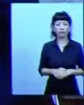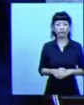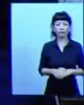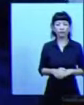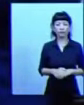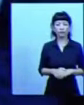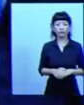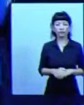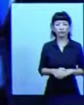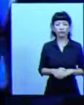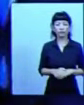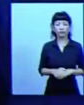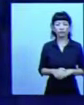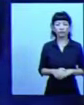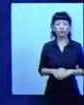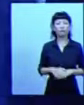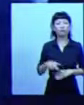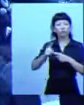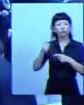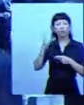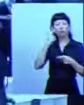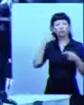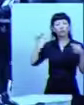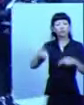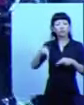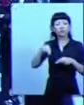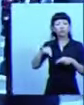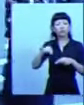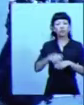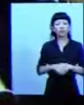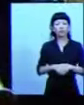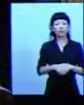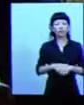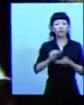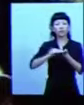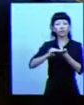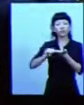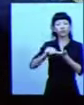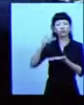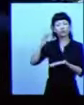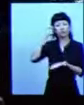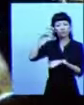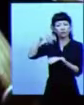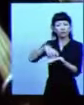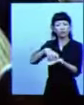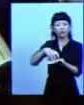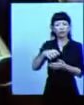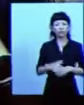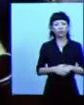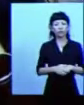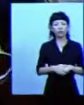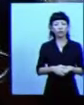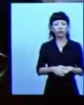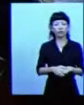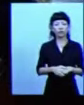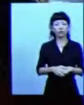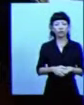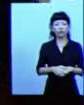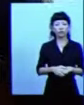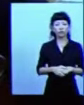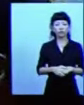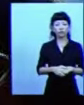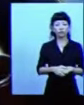de lo que sea él es un doctrinario un dogmático de una determinada ideología política es un